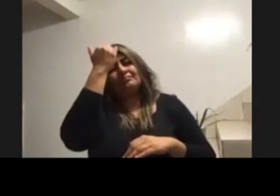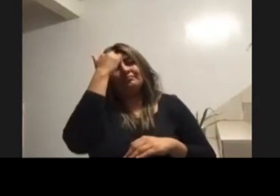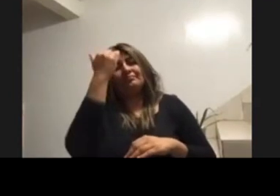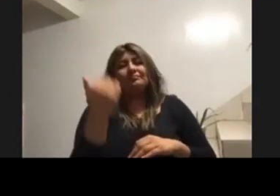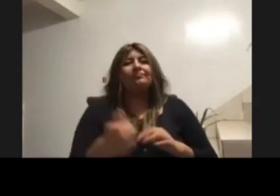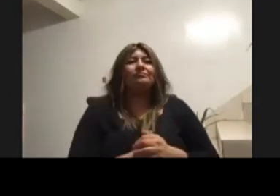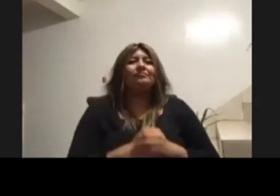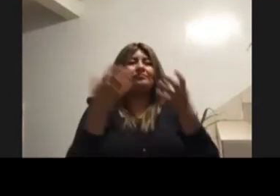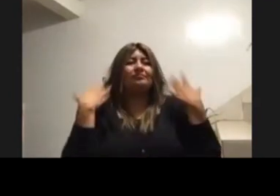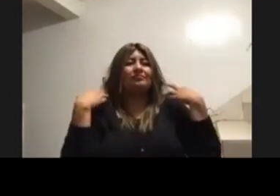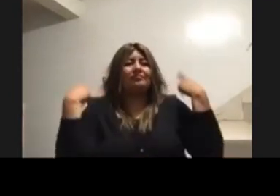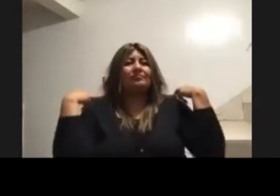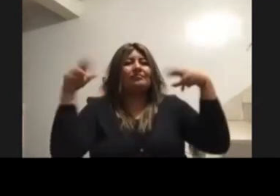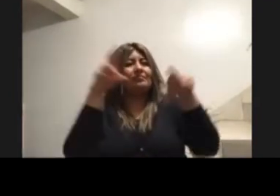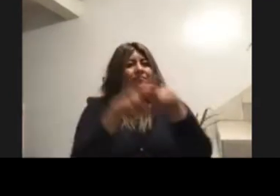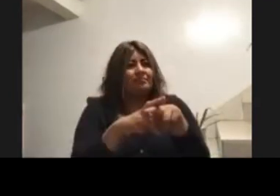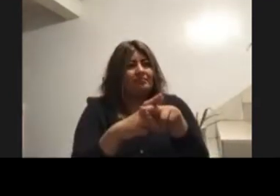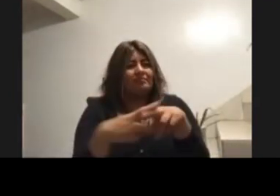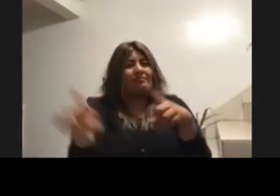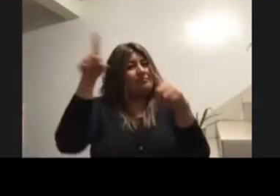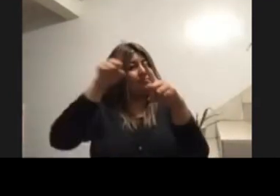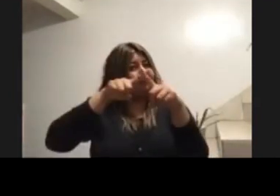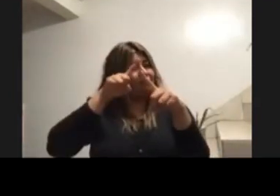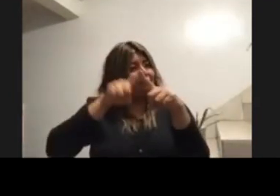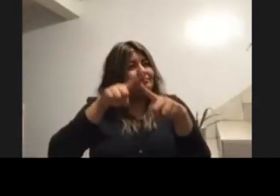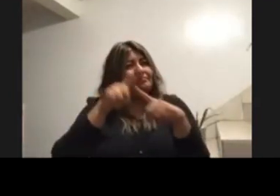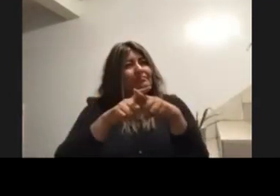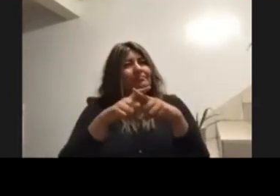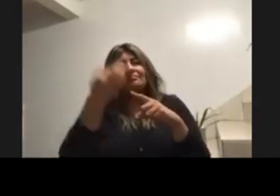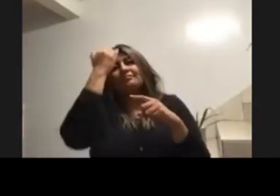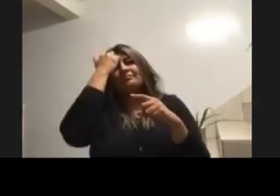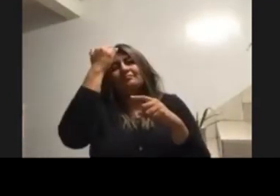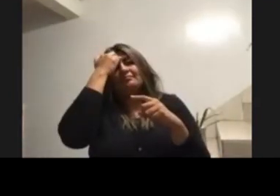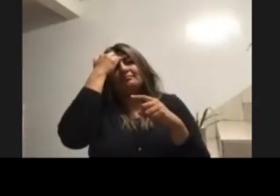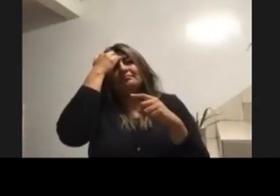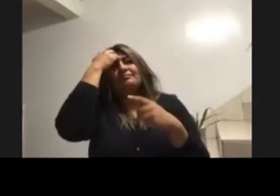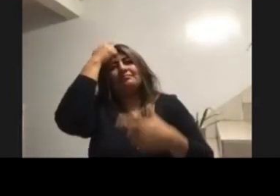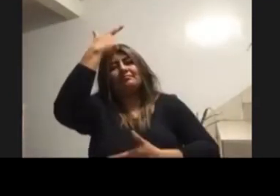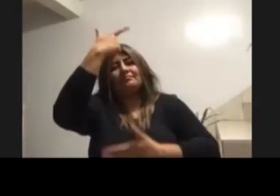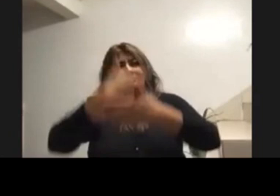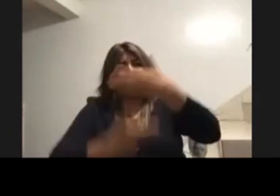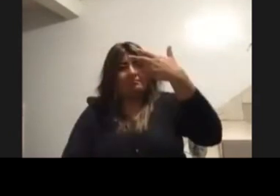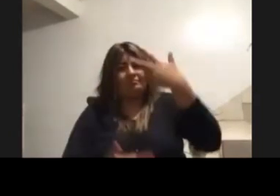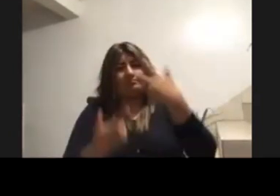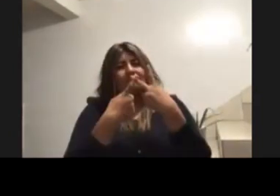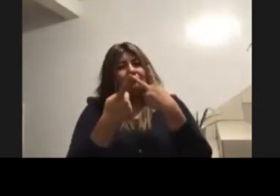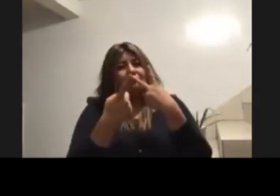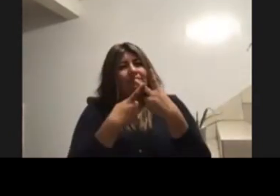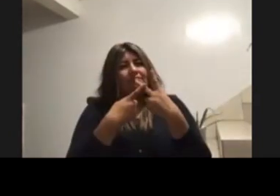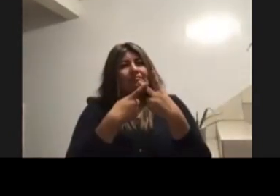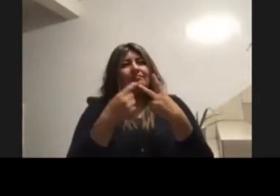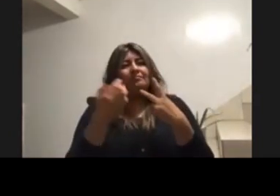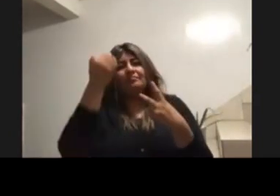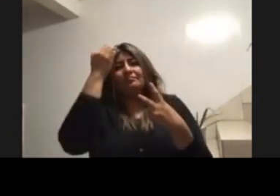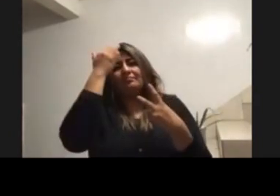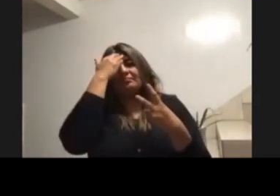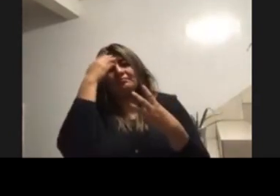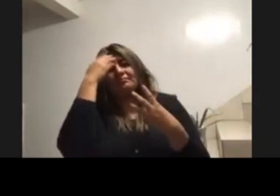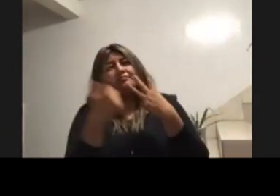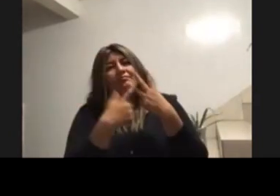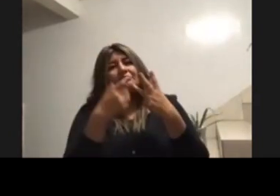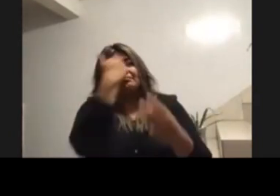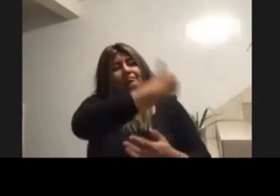primero, conocer el currículo. Segundo, conocer a sus alumnos. Y yo creo que ahí, en una de las reflexiones